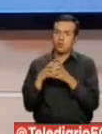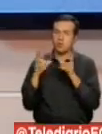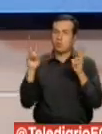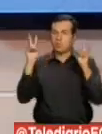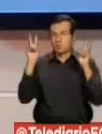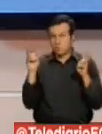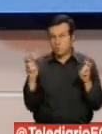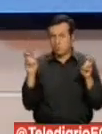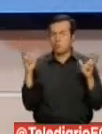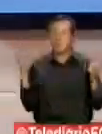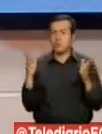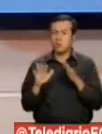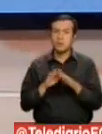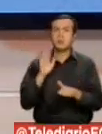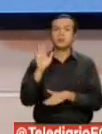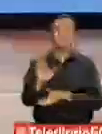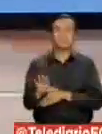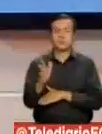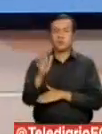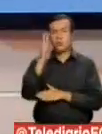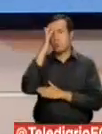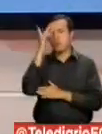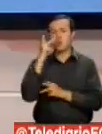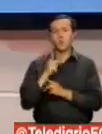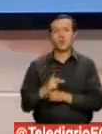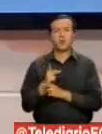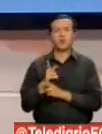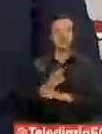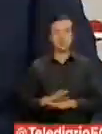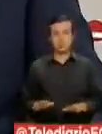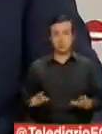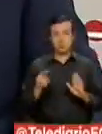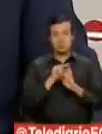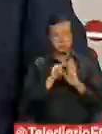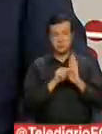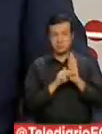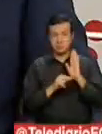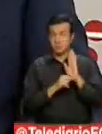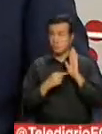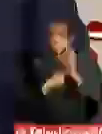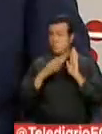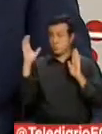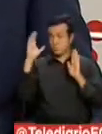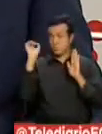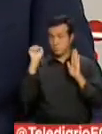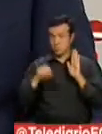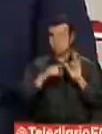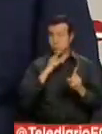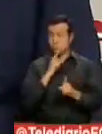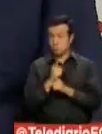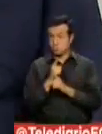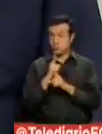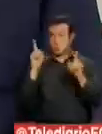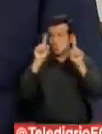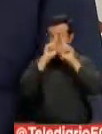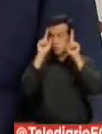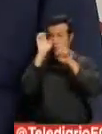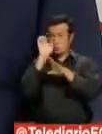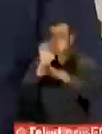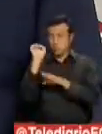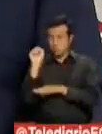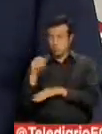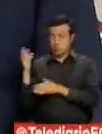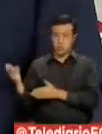de no ir un poco más allá porque estoy protegido. ¿La normatividad colombiana permitiría que las empresas